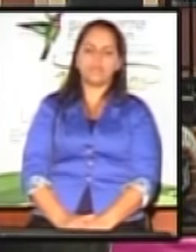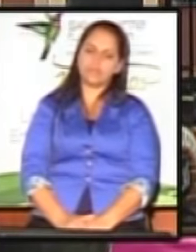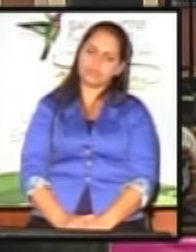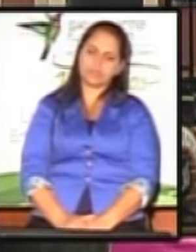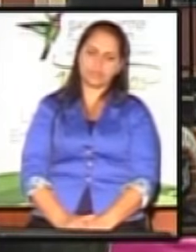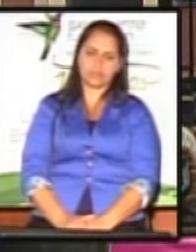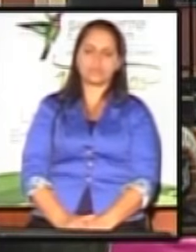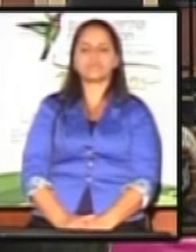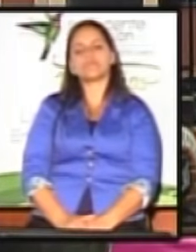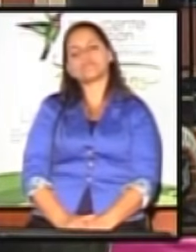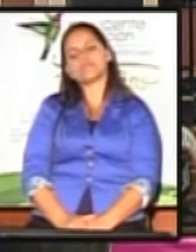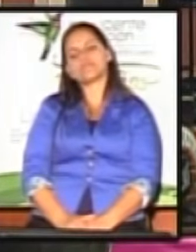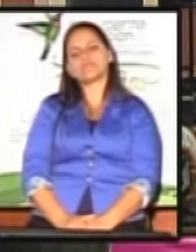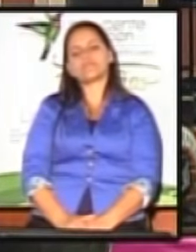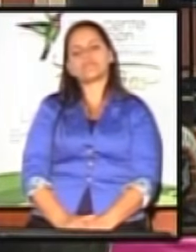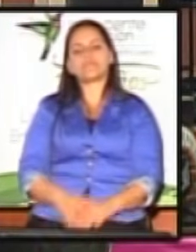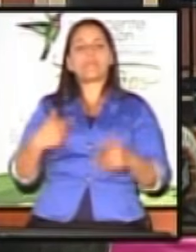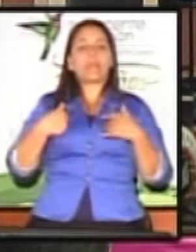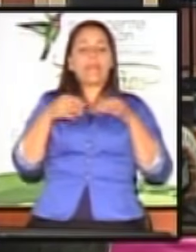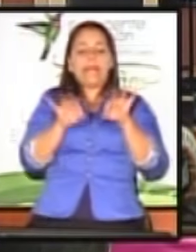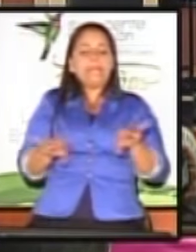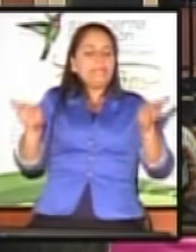Aquí viene otro tema bien importante, la cama.